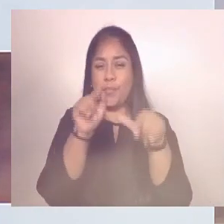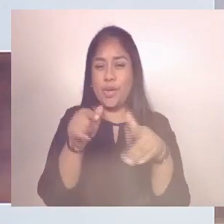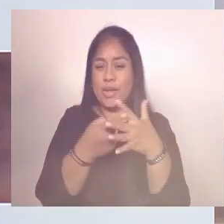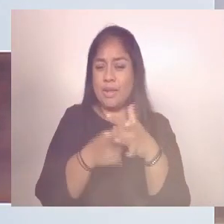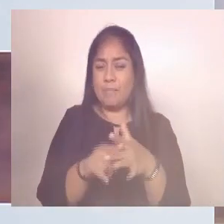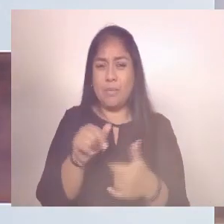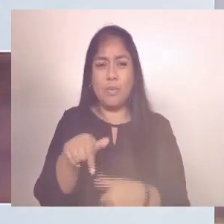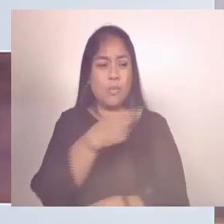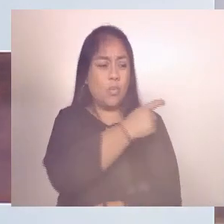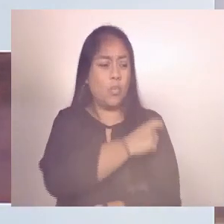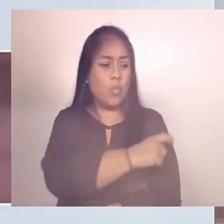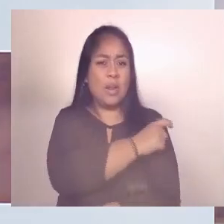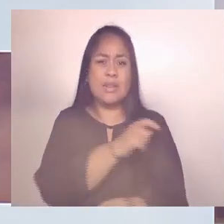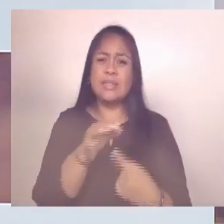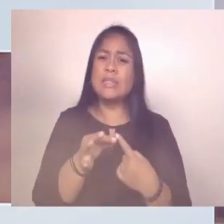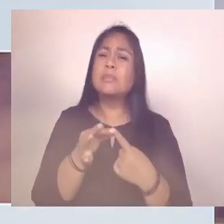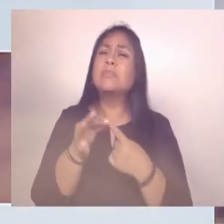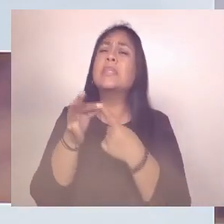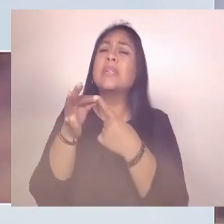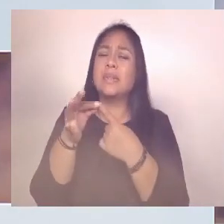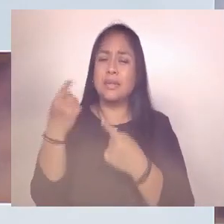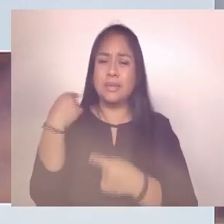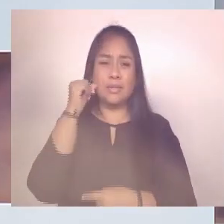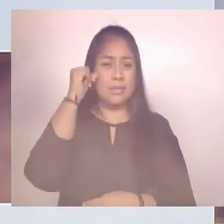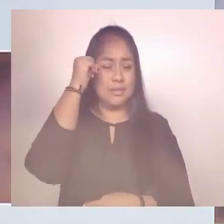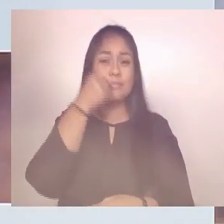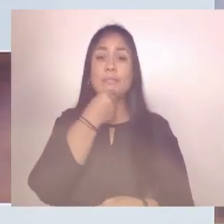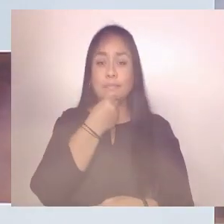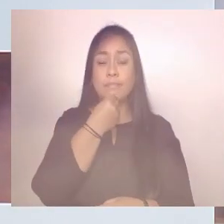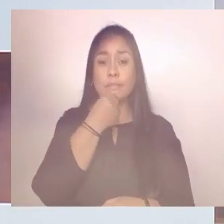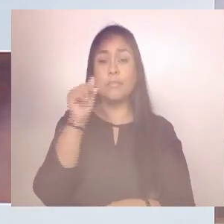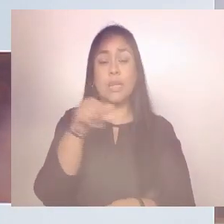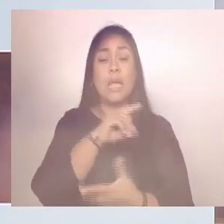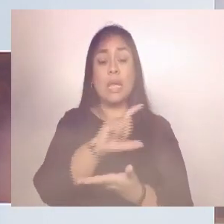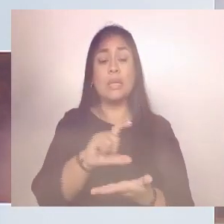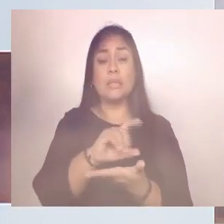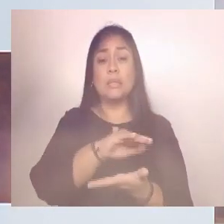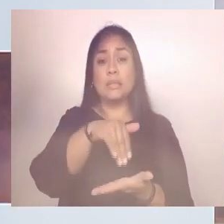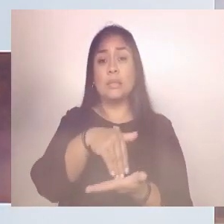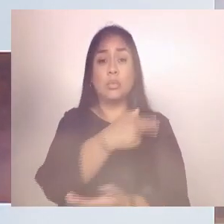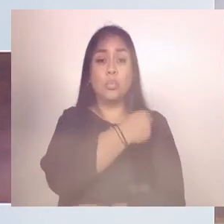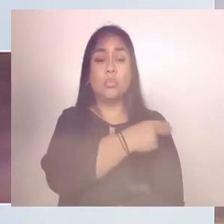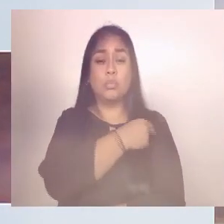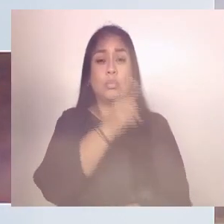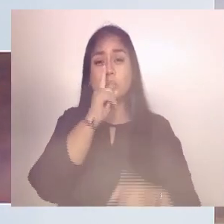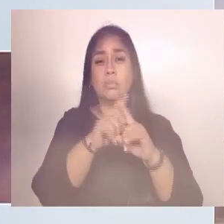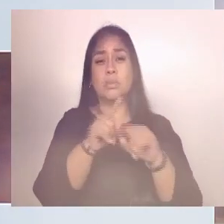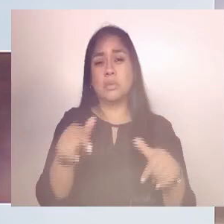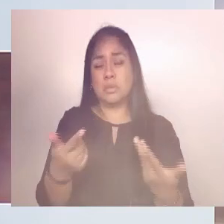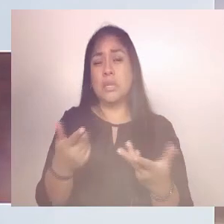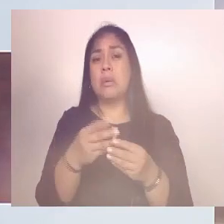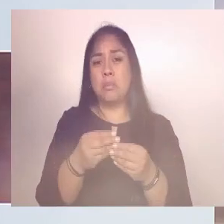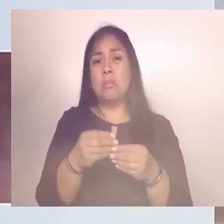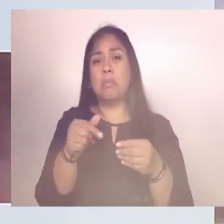clínica especializada para personas mayores. En el centro hospitalario, un centro hospitalario de